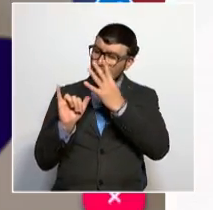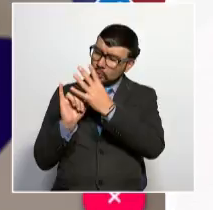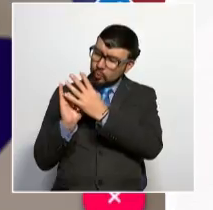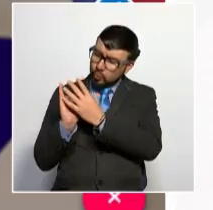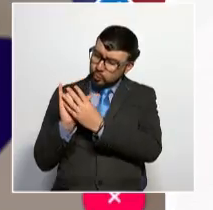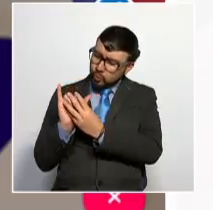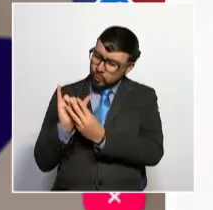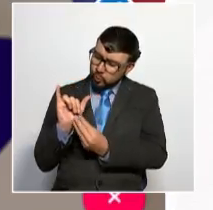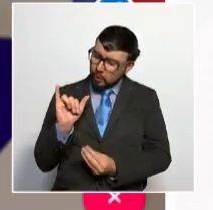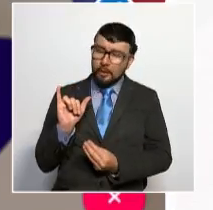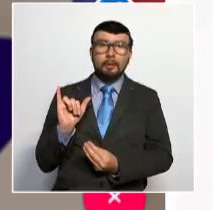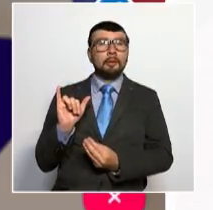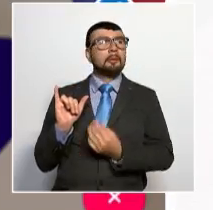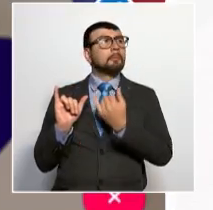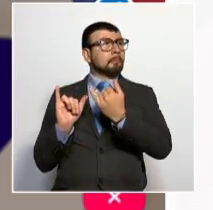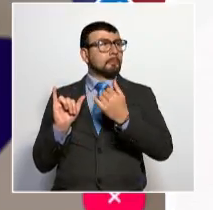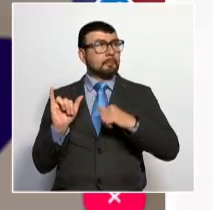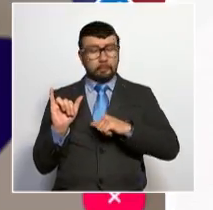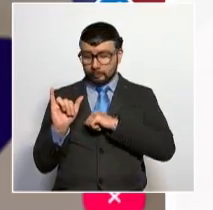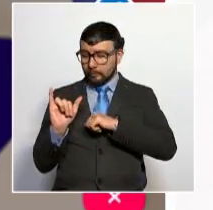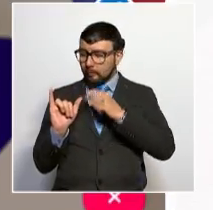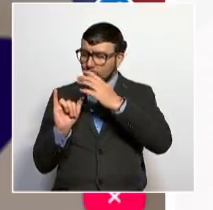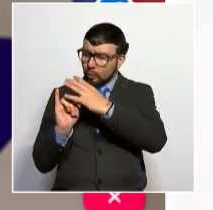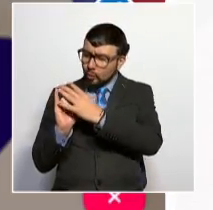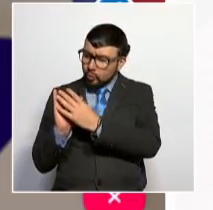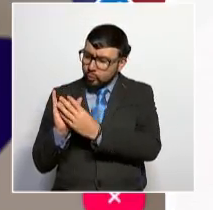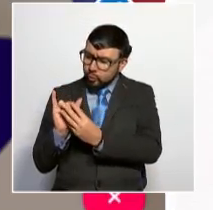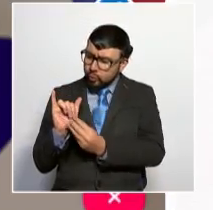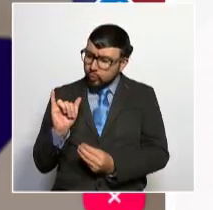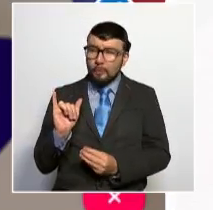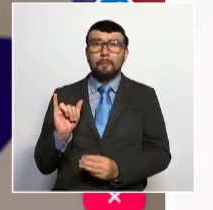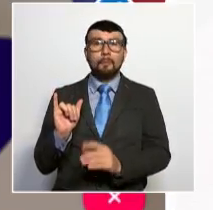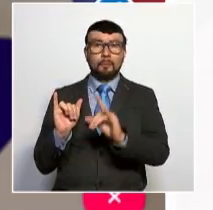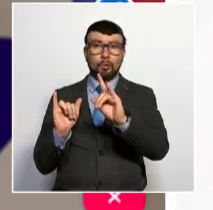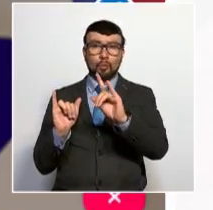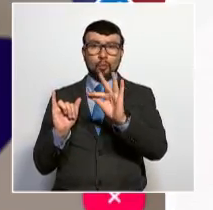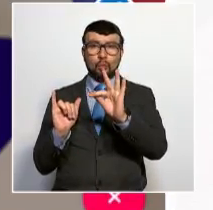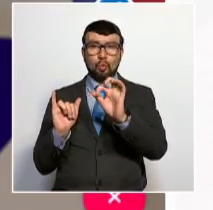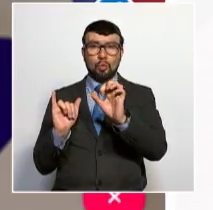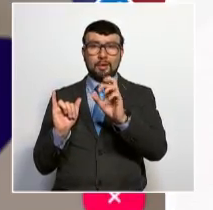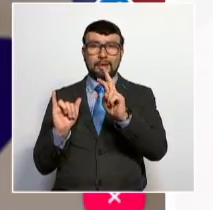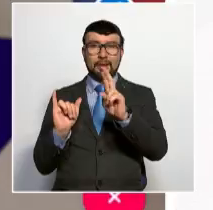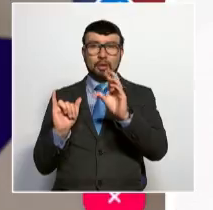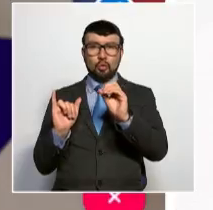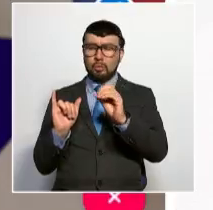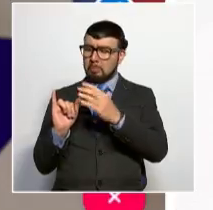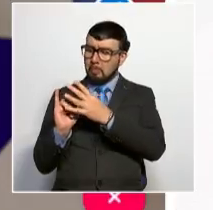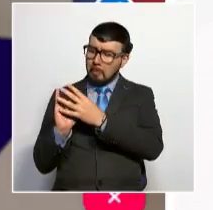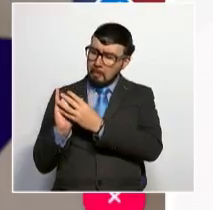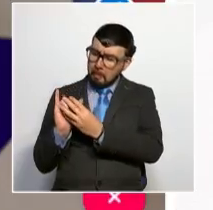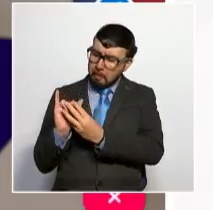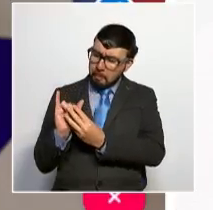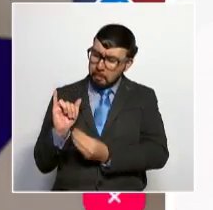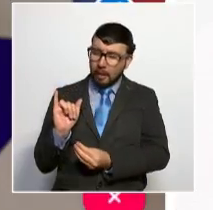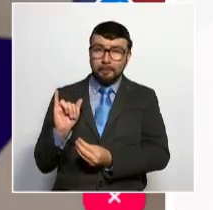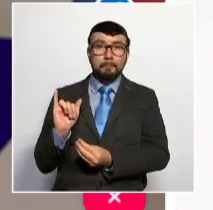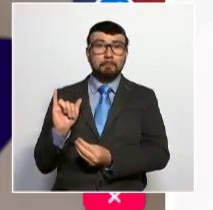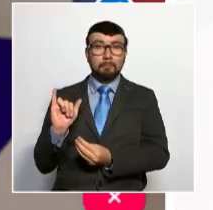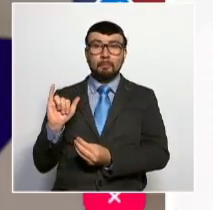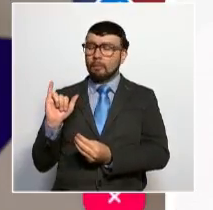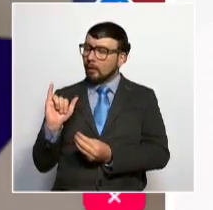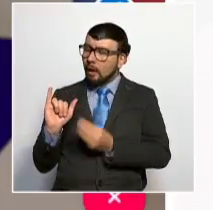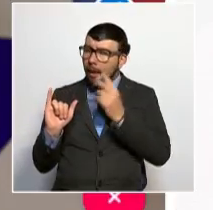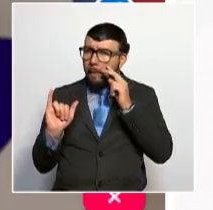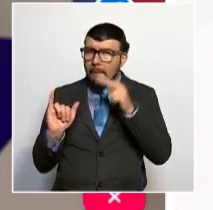Tiene forma de pera y realmente es de nuestro útero, que tiene diferentes porciones, el cuerpo uterino, que es lo que vemos